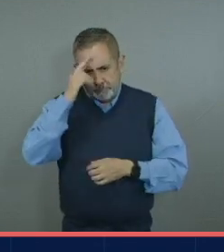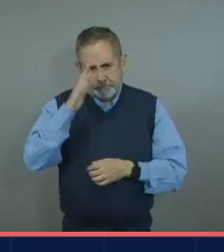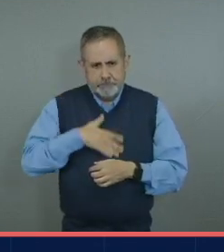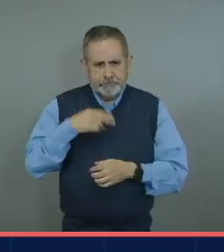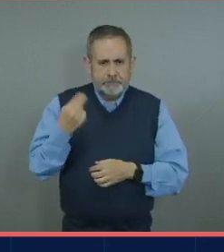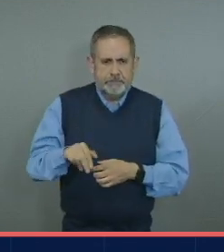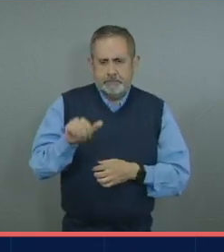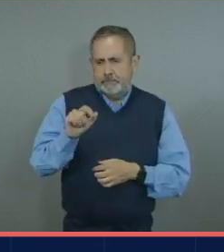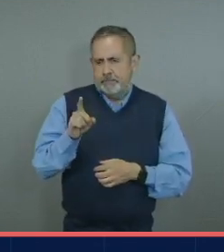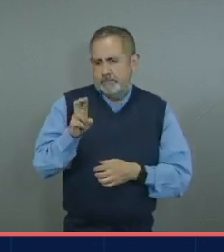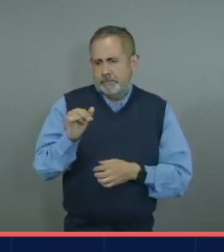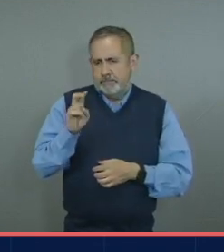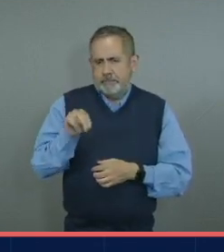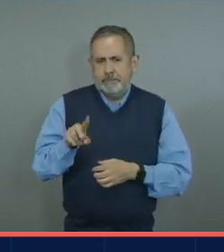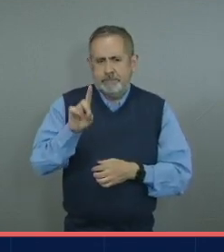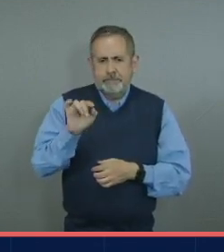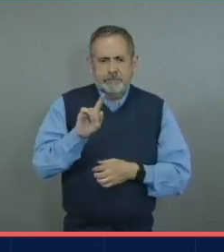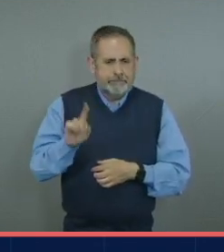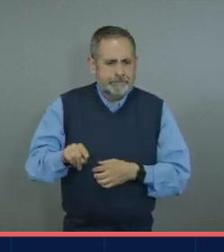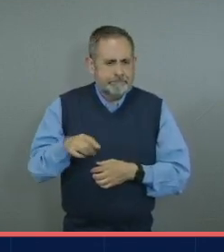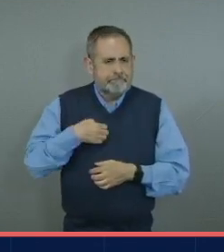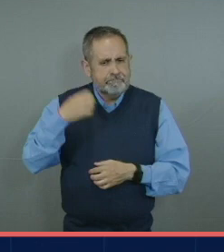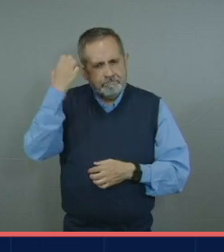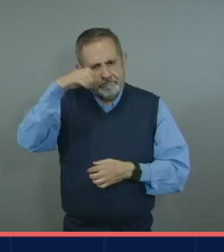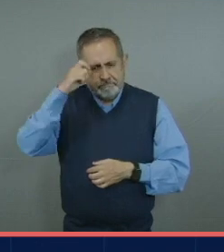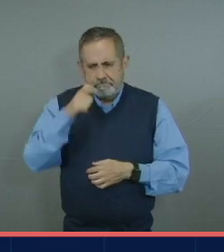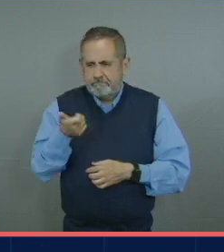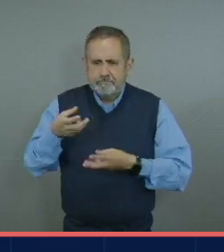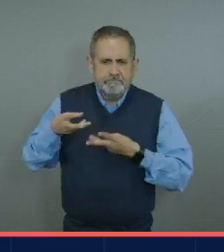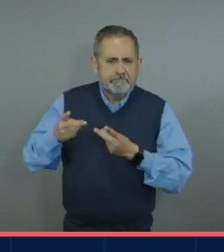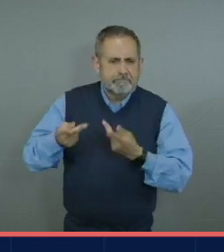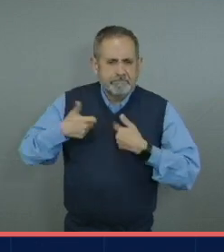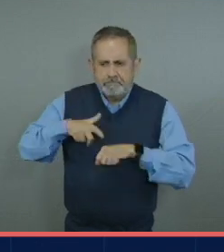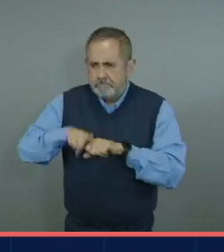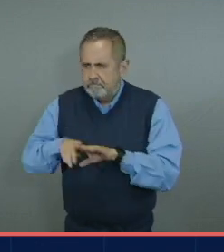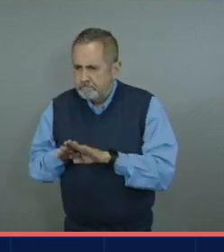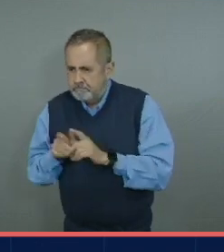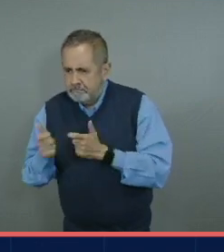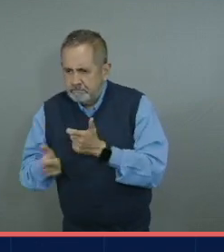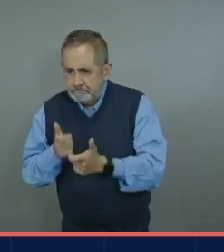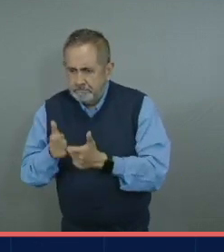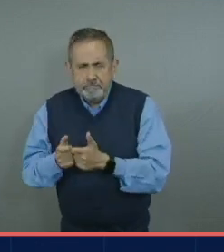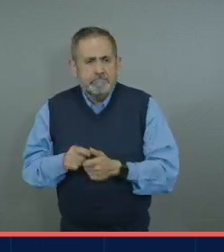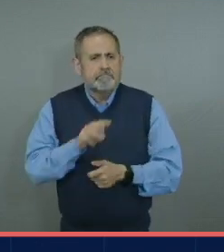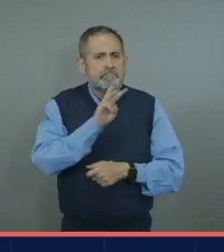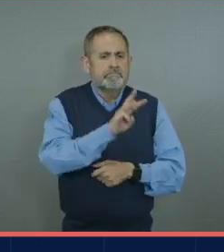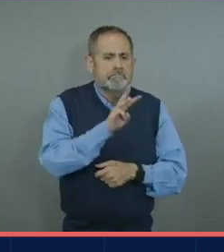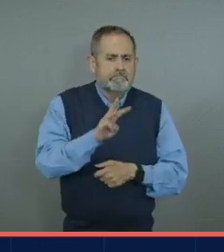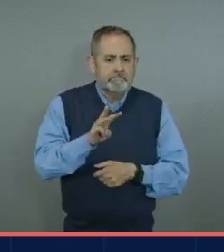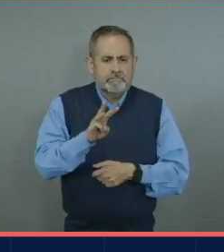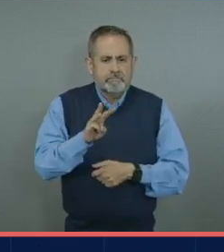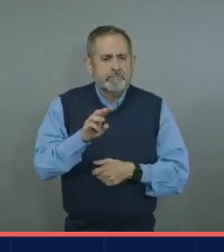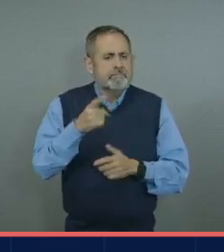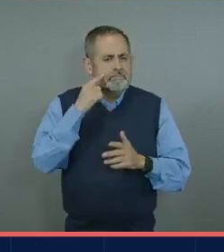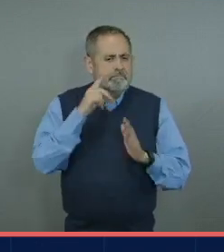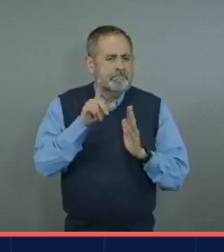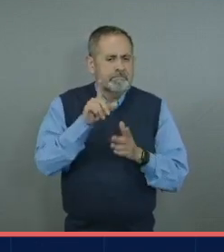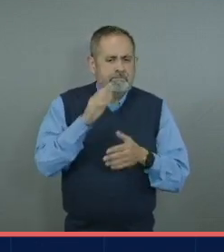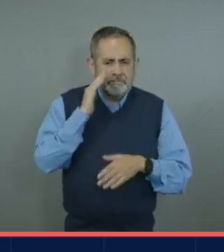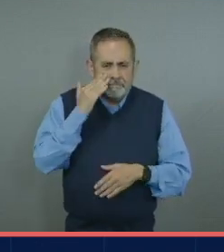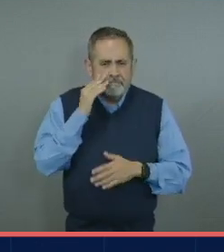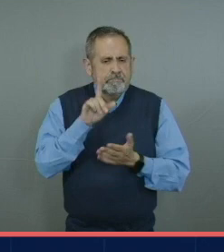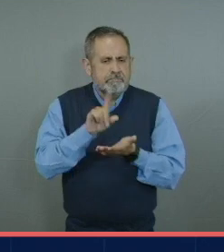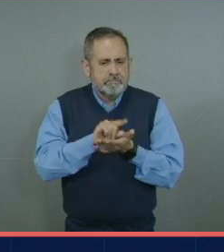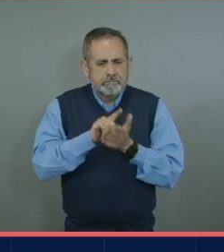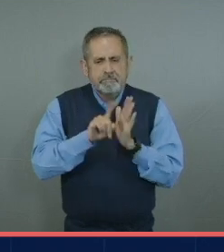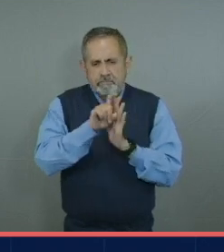Adrián Díaz, experto en finanzas personales. Me pueden seguir en Finanzas Personales a la Carta. Facebook, Twitter, Instagram, canal